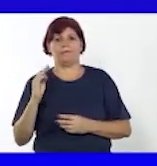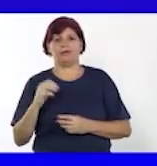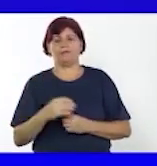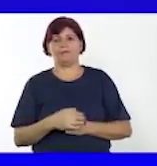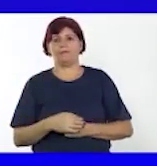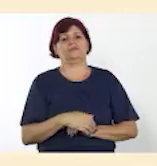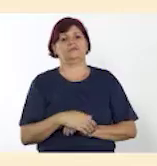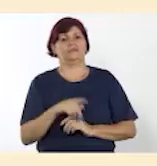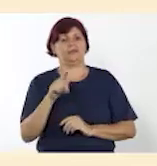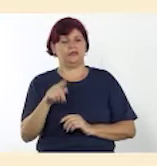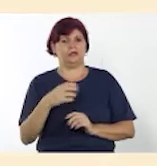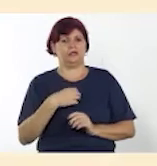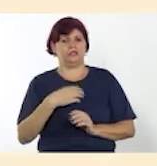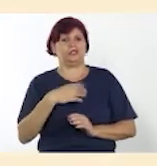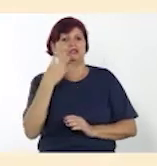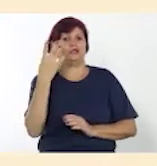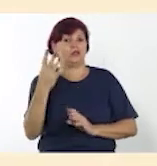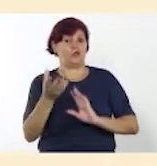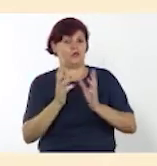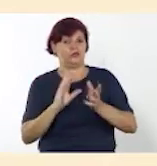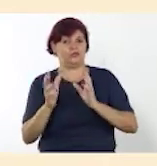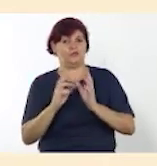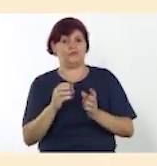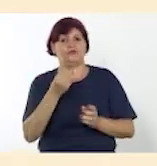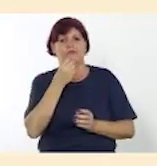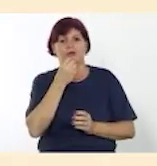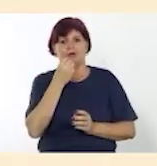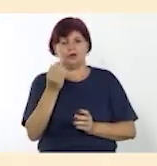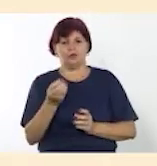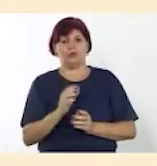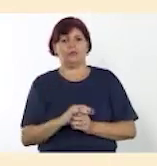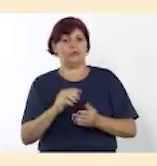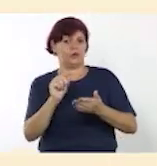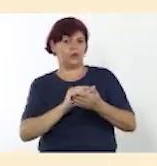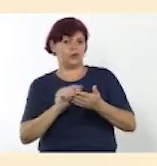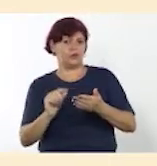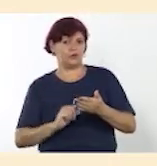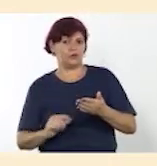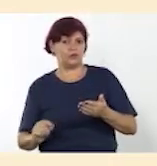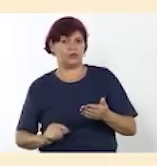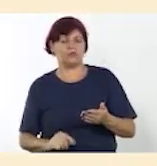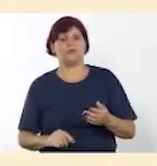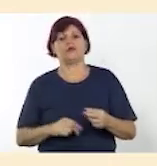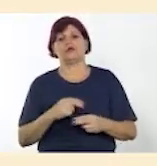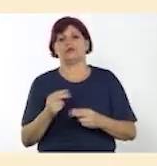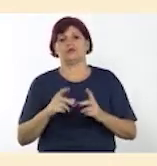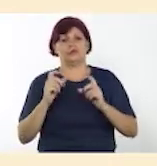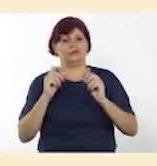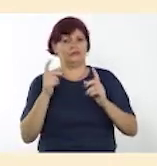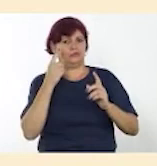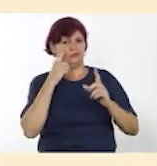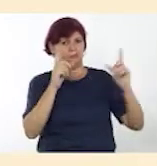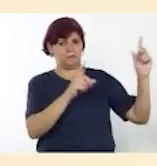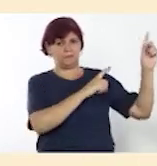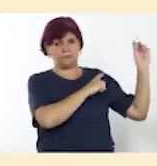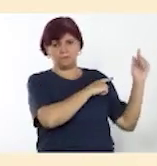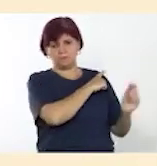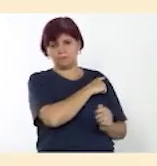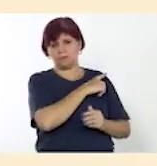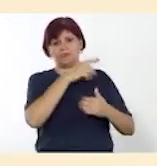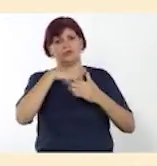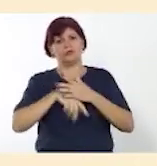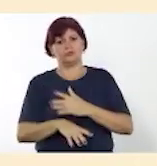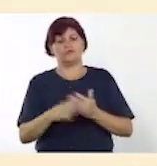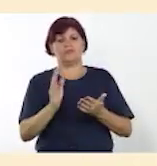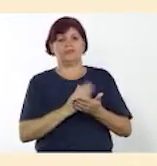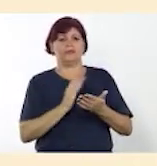valor P. Y ahí tienen los 4 casos que lo pueden estar copiando, o le pueden estar haciendo una foto, o